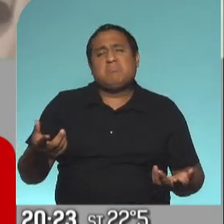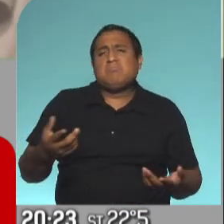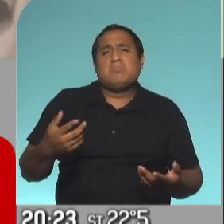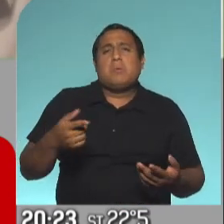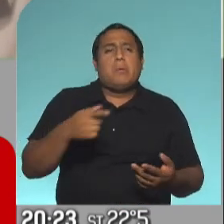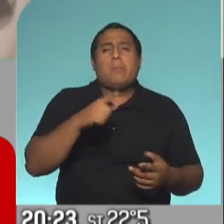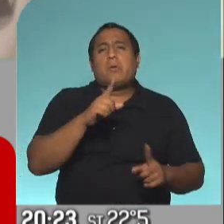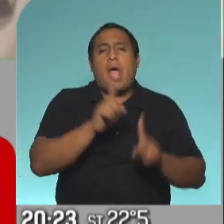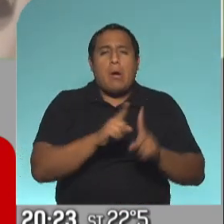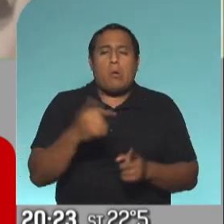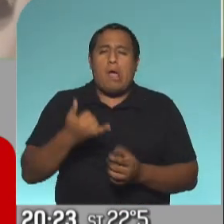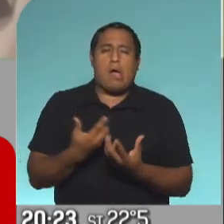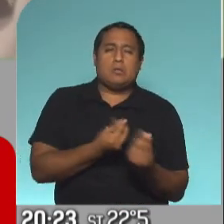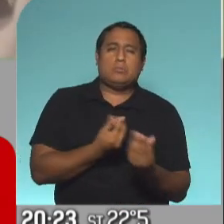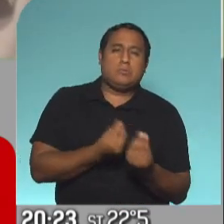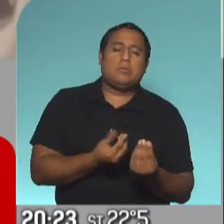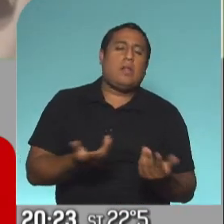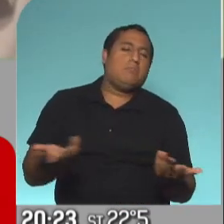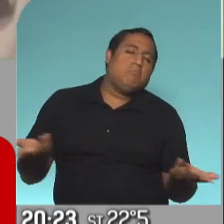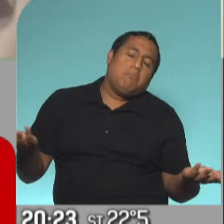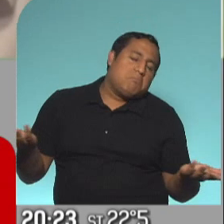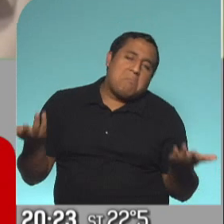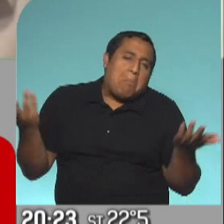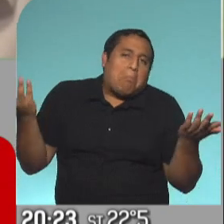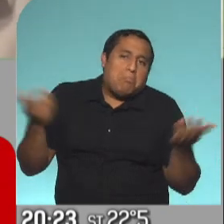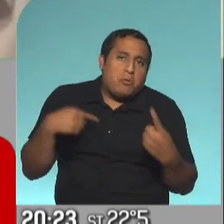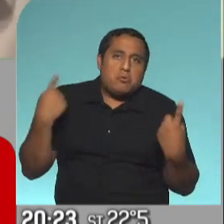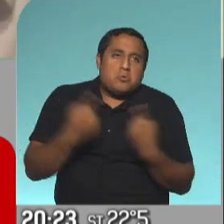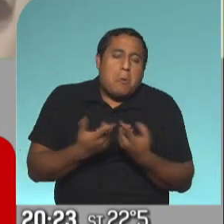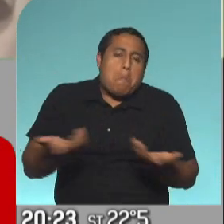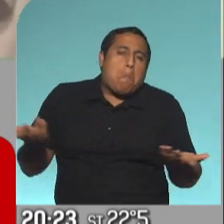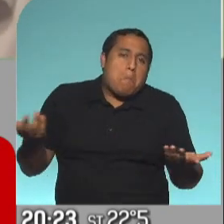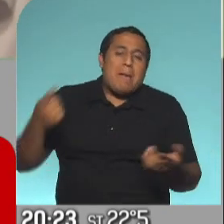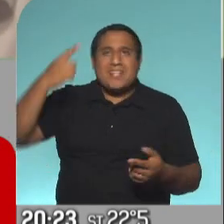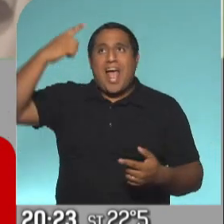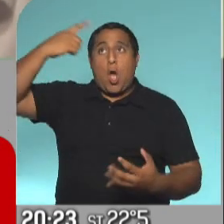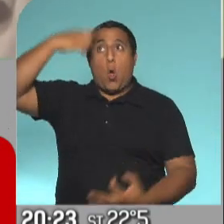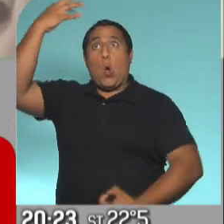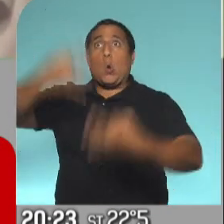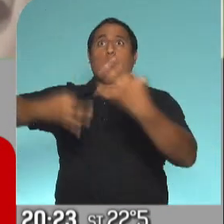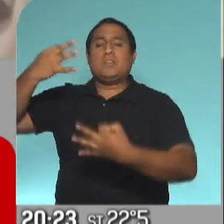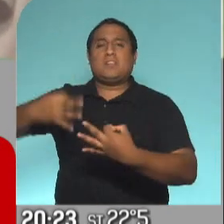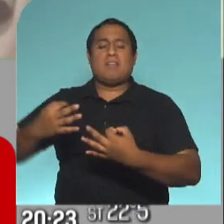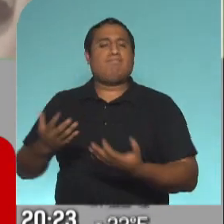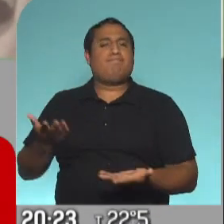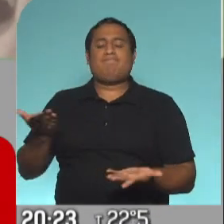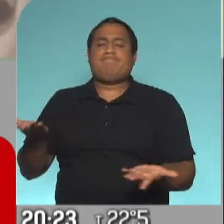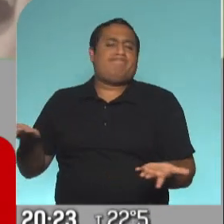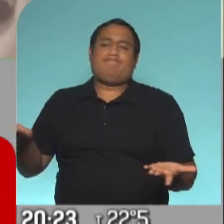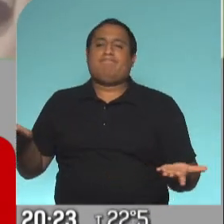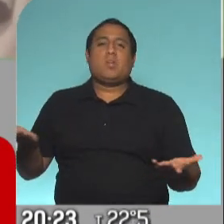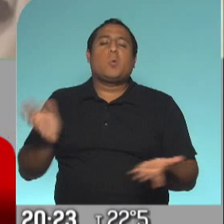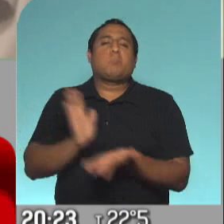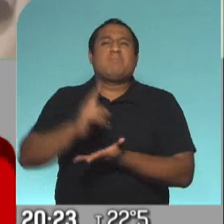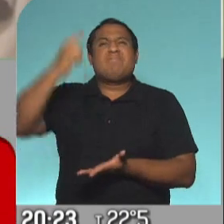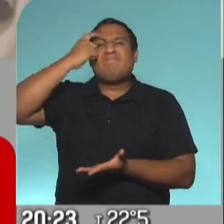tipo. La verdad que la esperanza de justicia de los riotercerenses hace tiempo que la habíamos